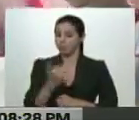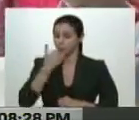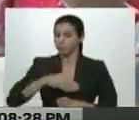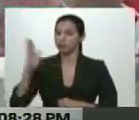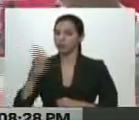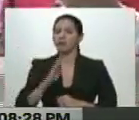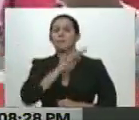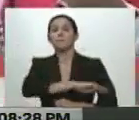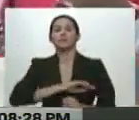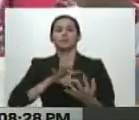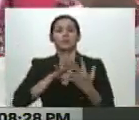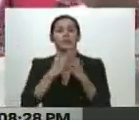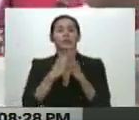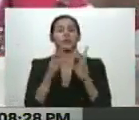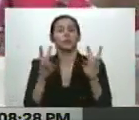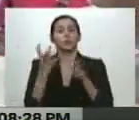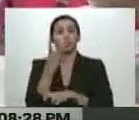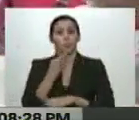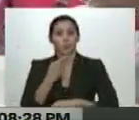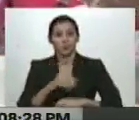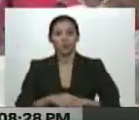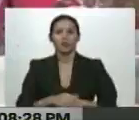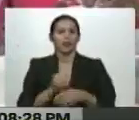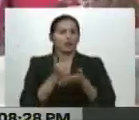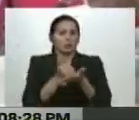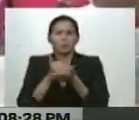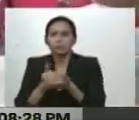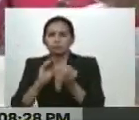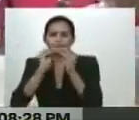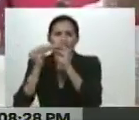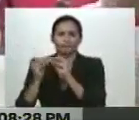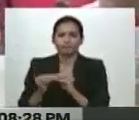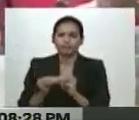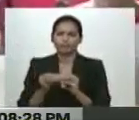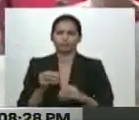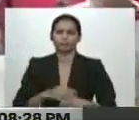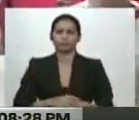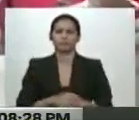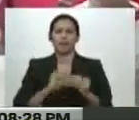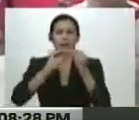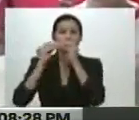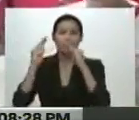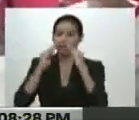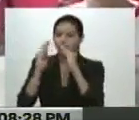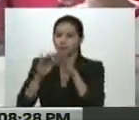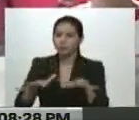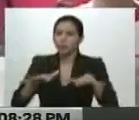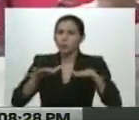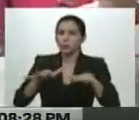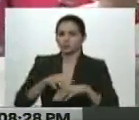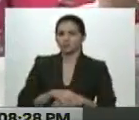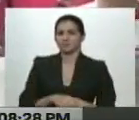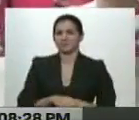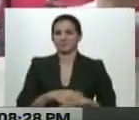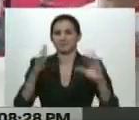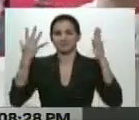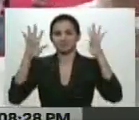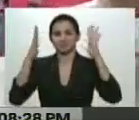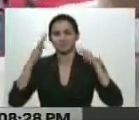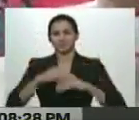Barrio Tricolor, para arreglar vialidad, para arreglar agua, para arreglar las viviendas.